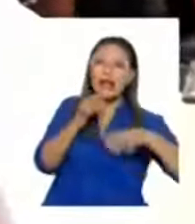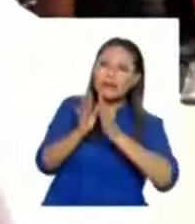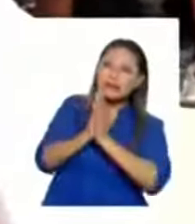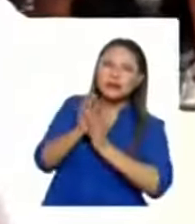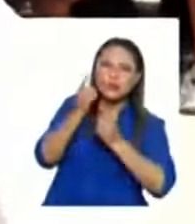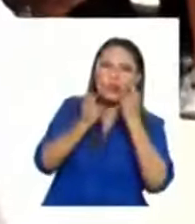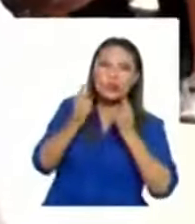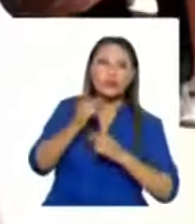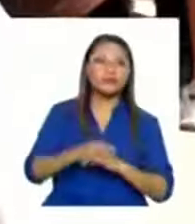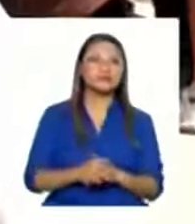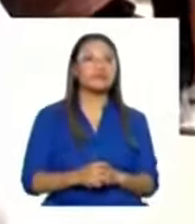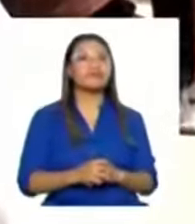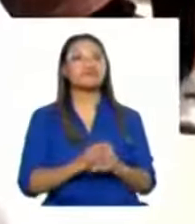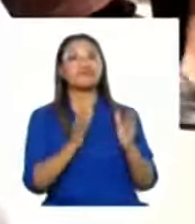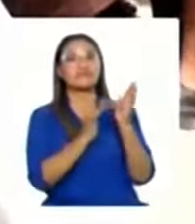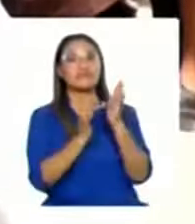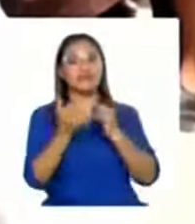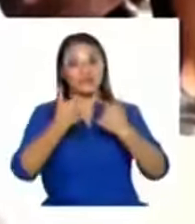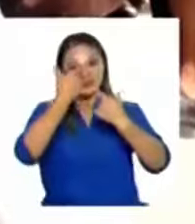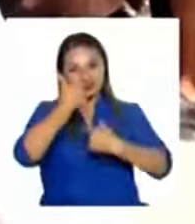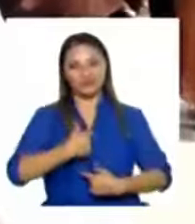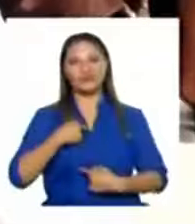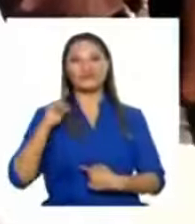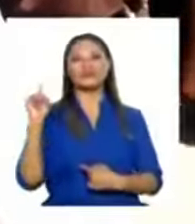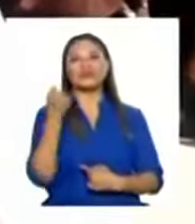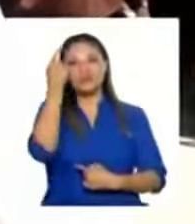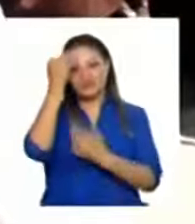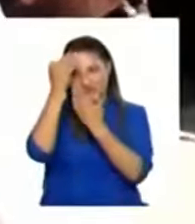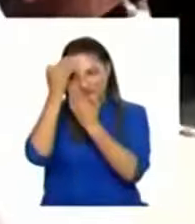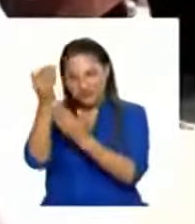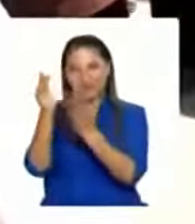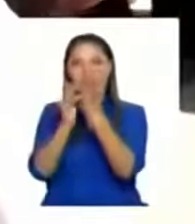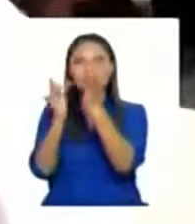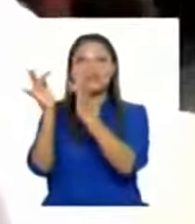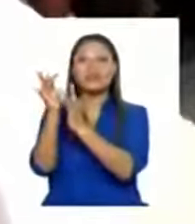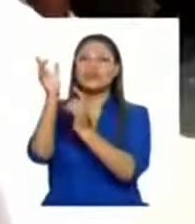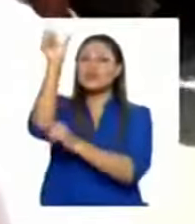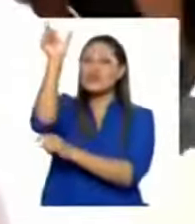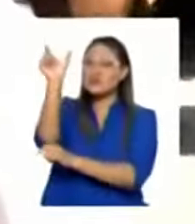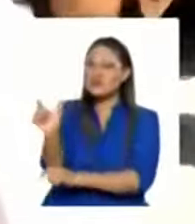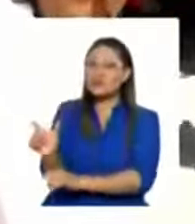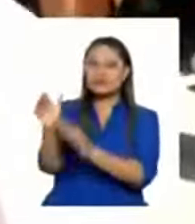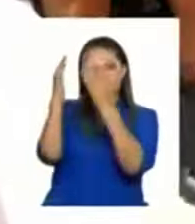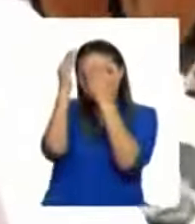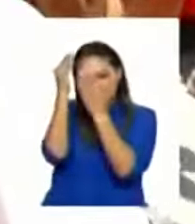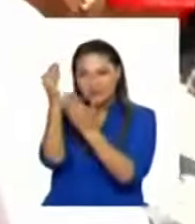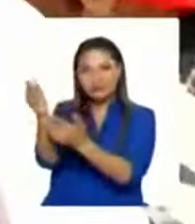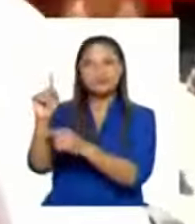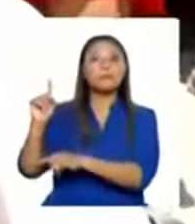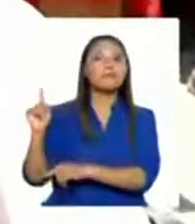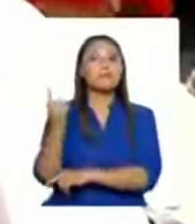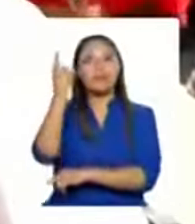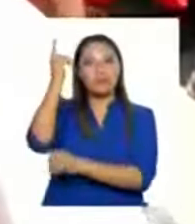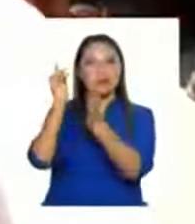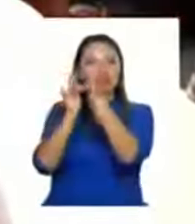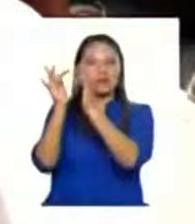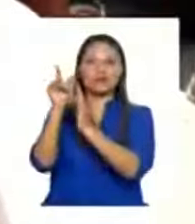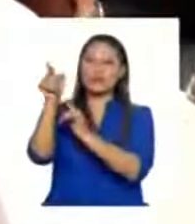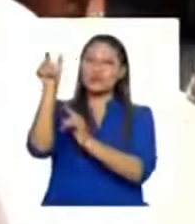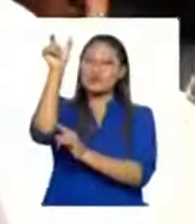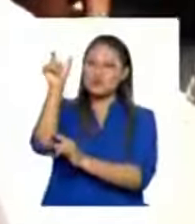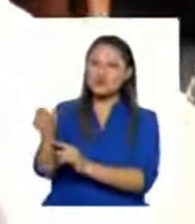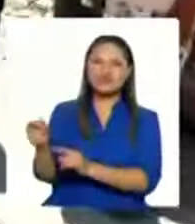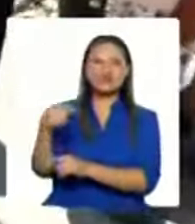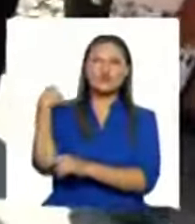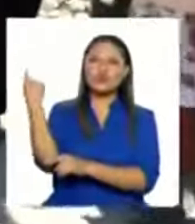Jesús, siempre le rindo tributo porque es el primero, ¿no? Siempre es el... Jesús es el hombre más